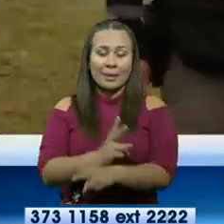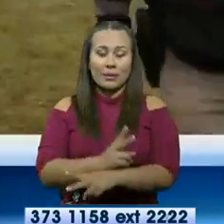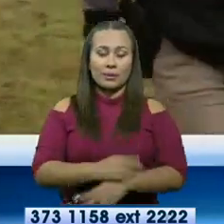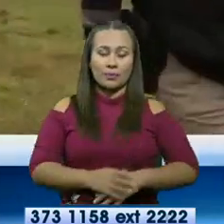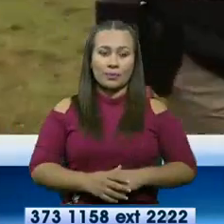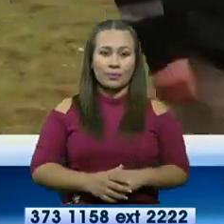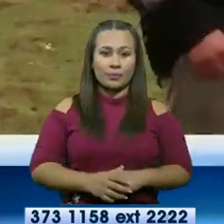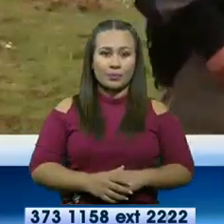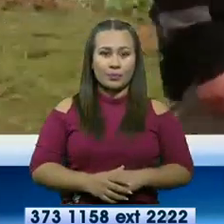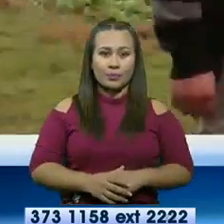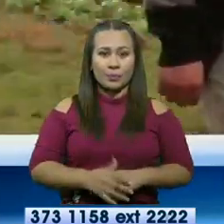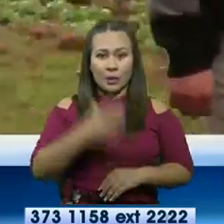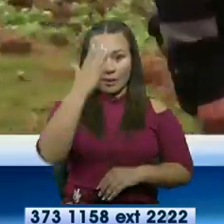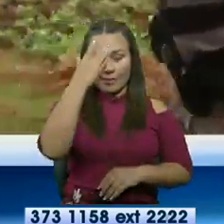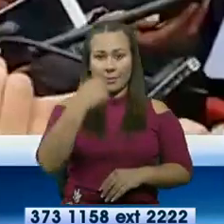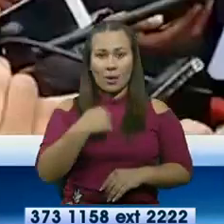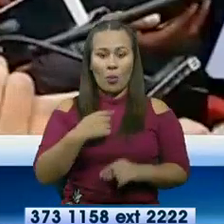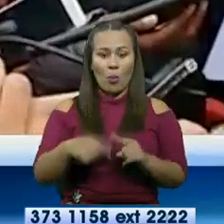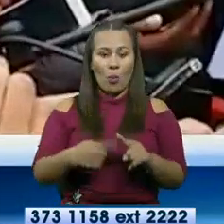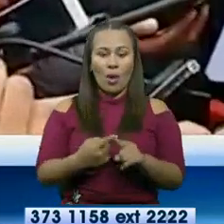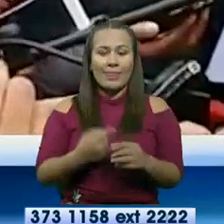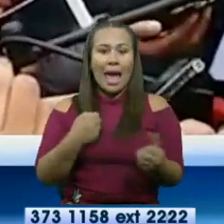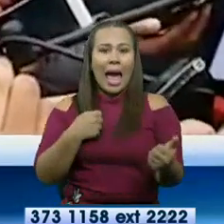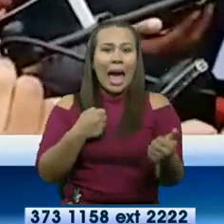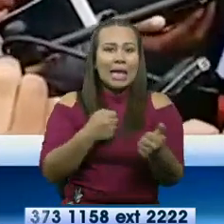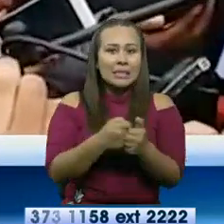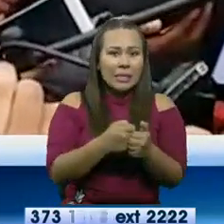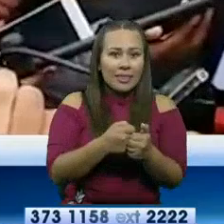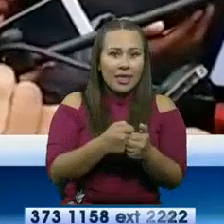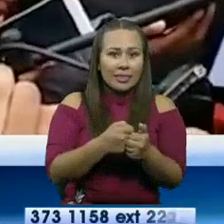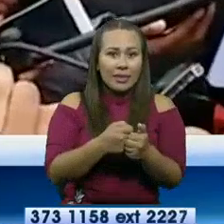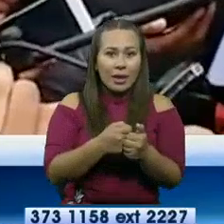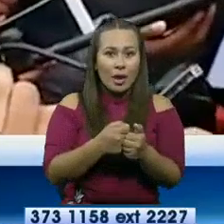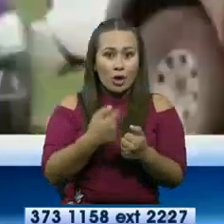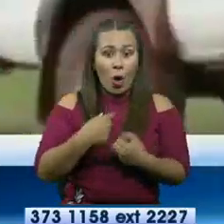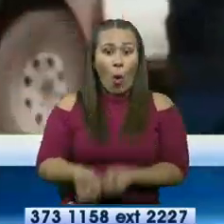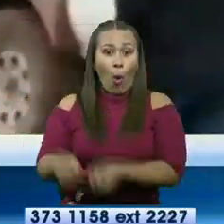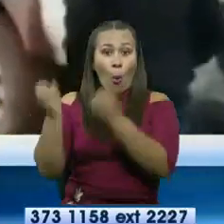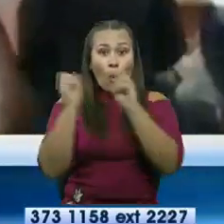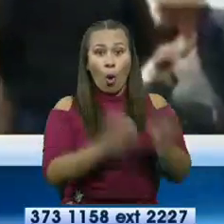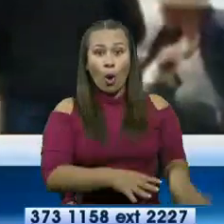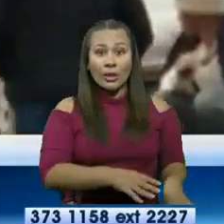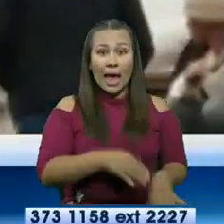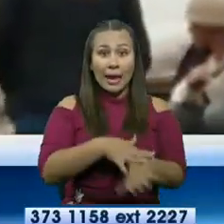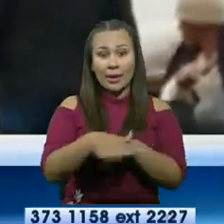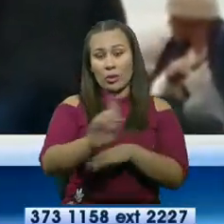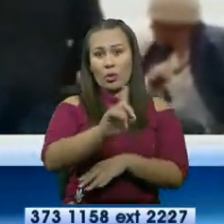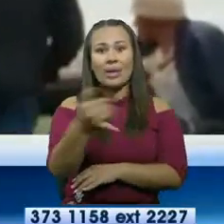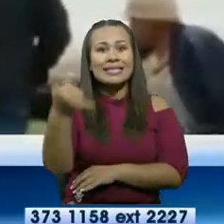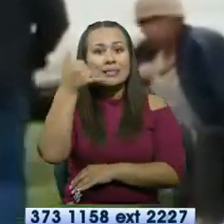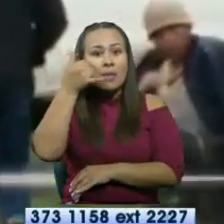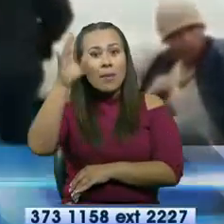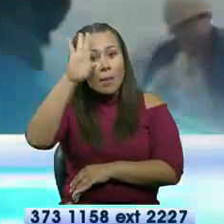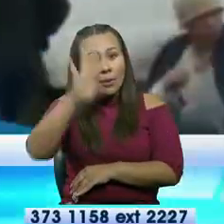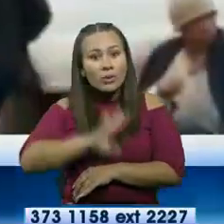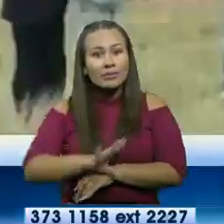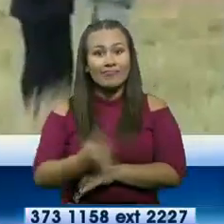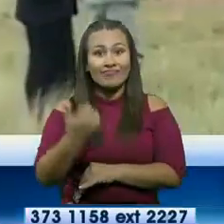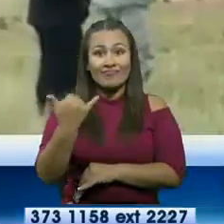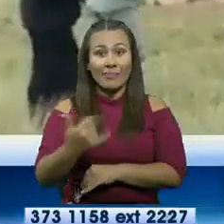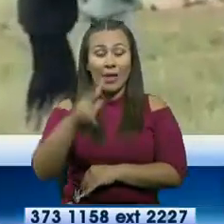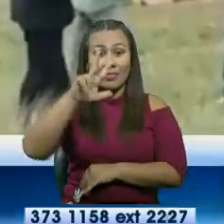lo que se hace con una persona accidentada no es tirarla al río. Tres agentes de la Guardia Civil